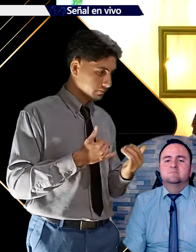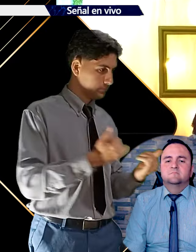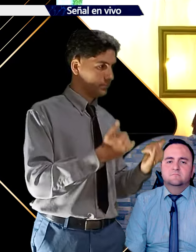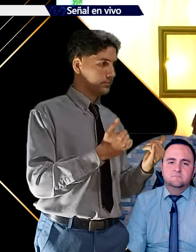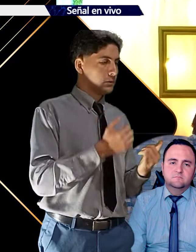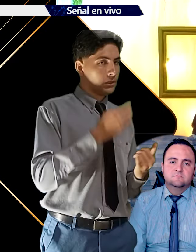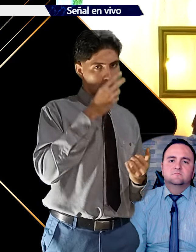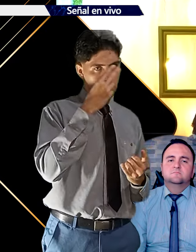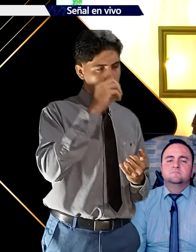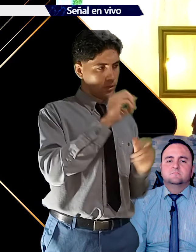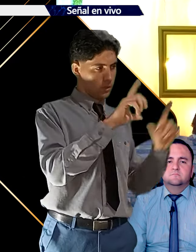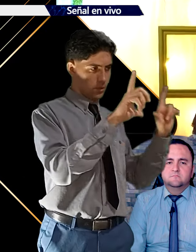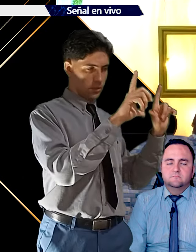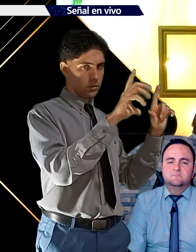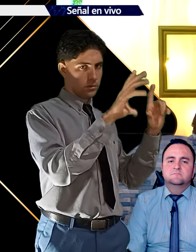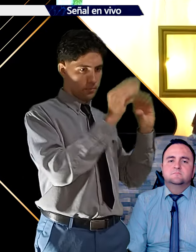papa.